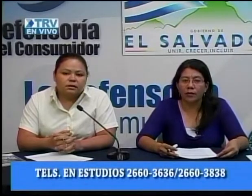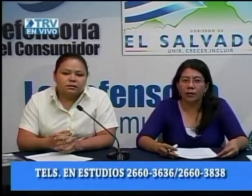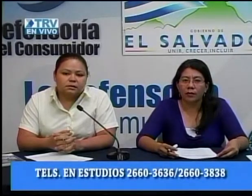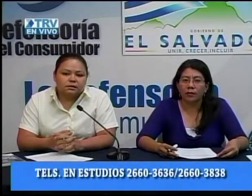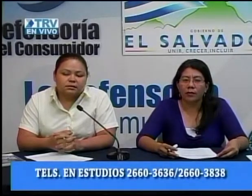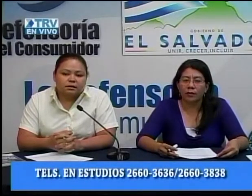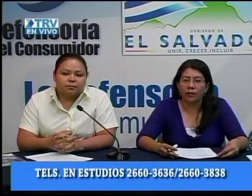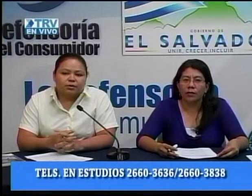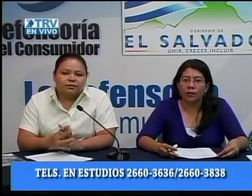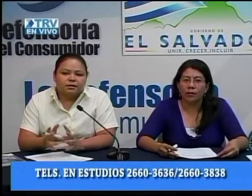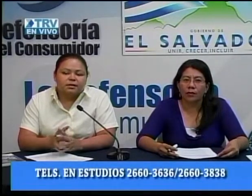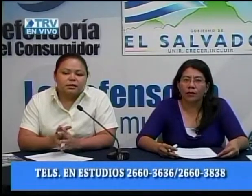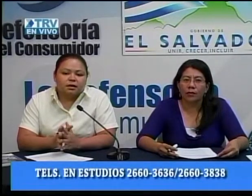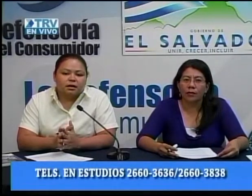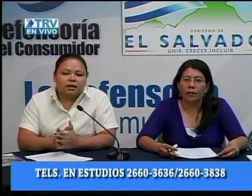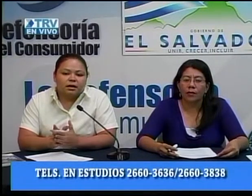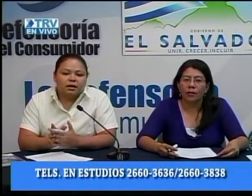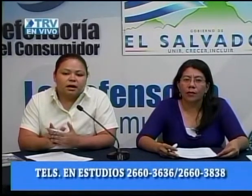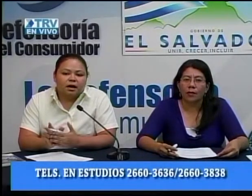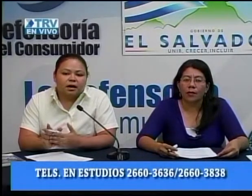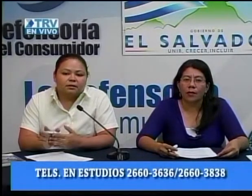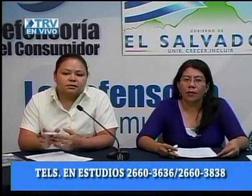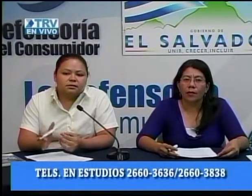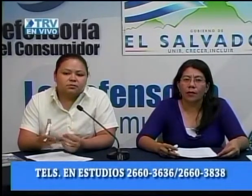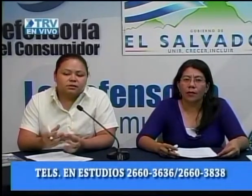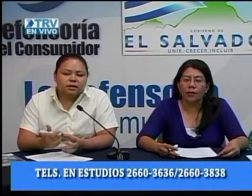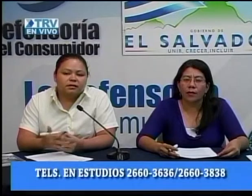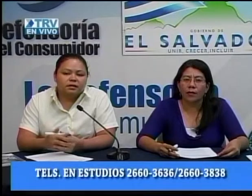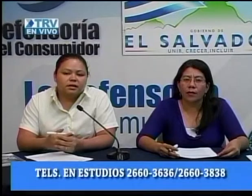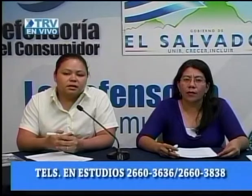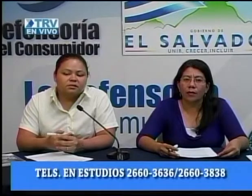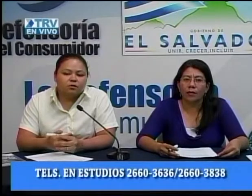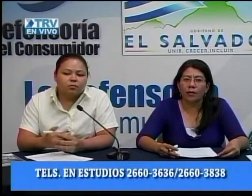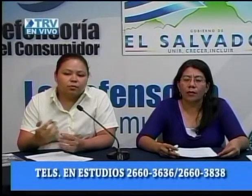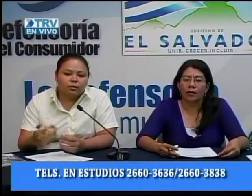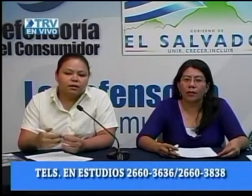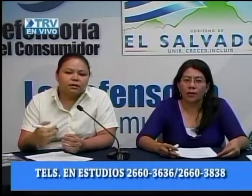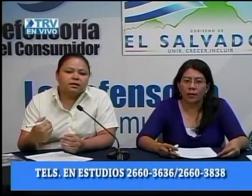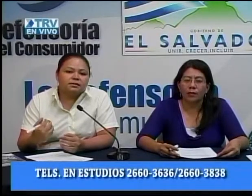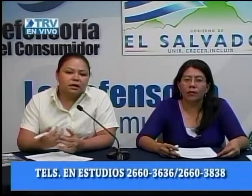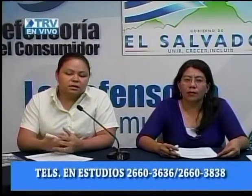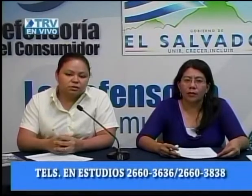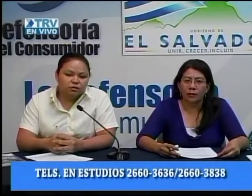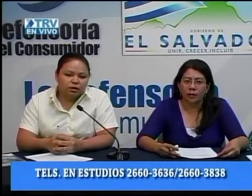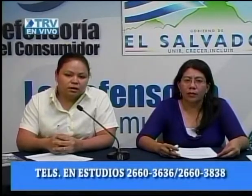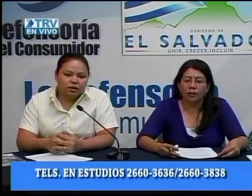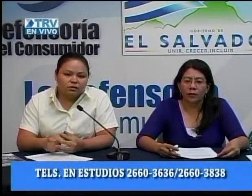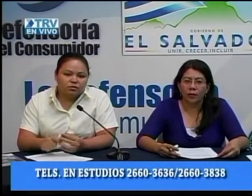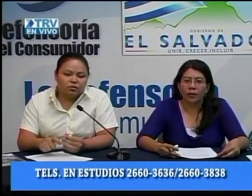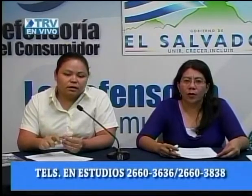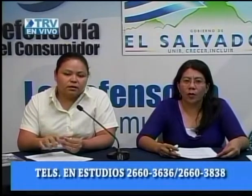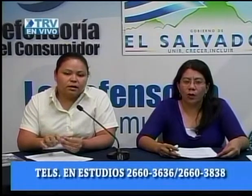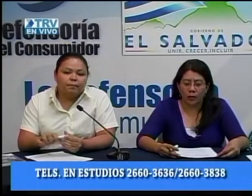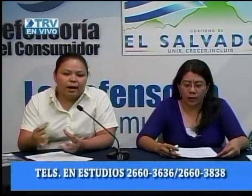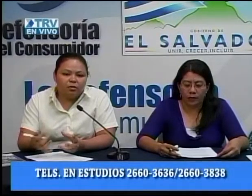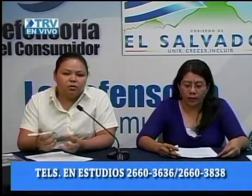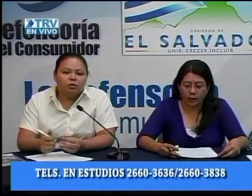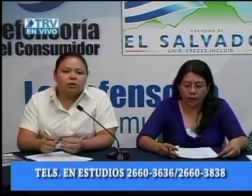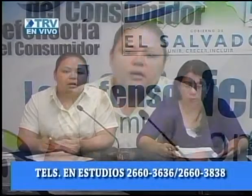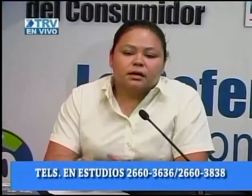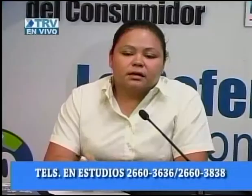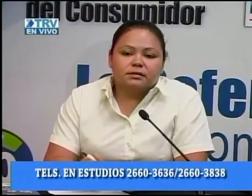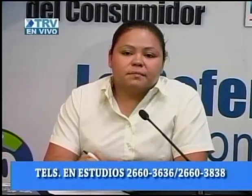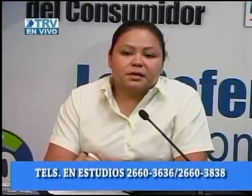gracias, que, bueno, está en línea, si usted tiene ese comprobante de esa gestión que realizó ante el